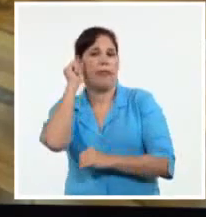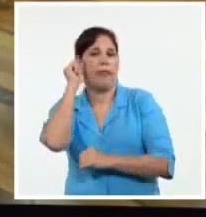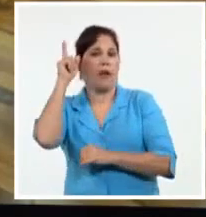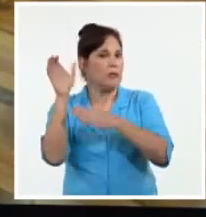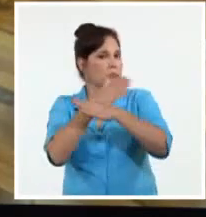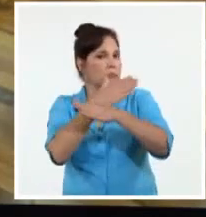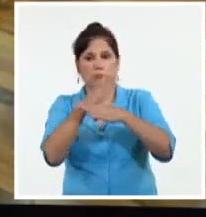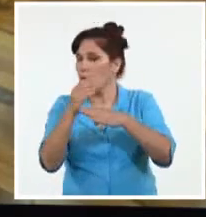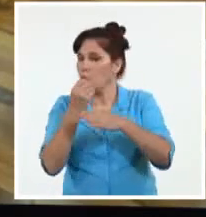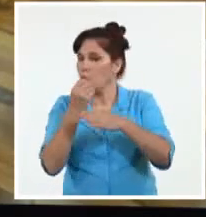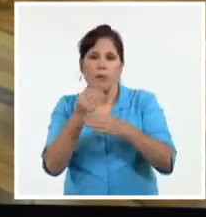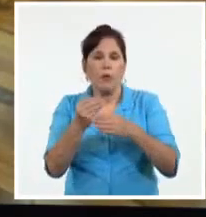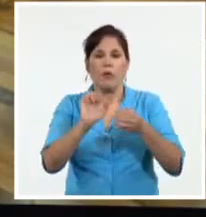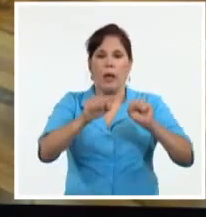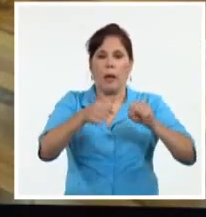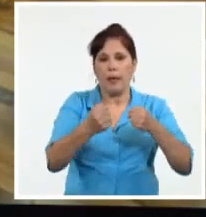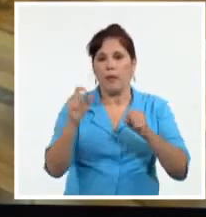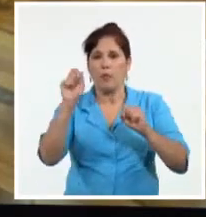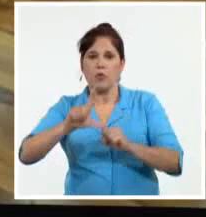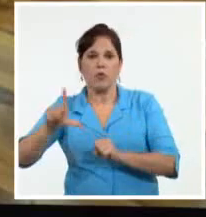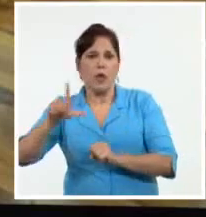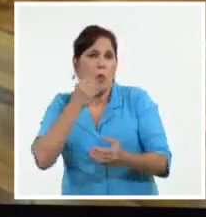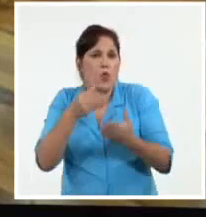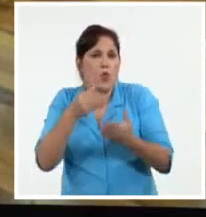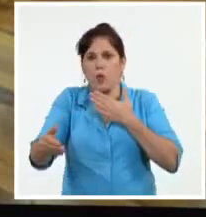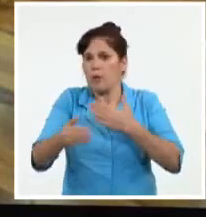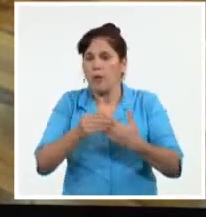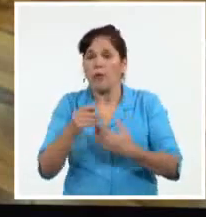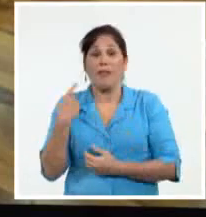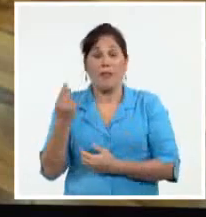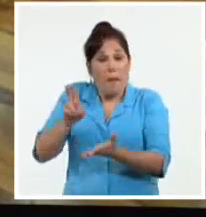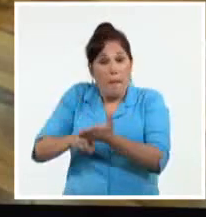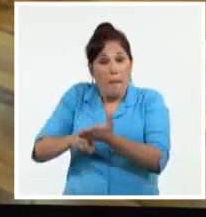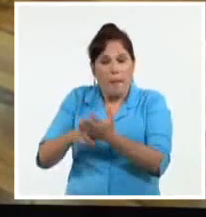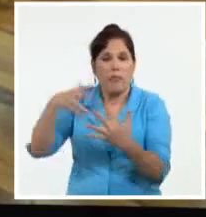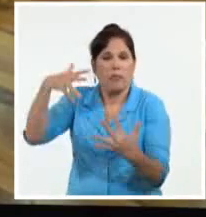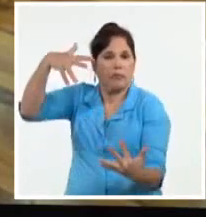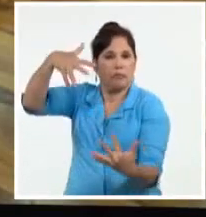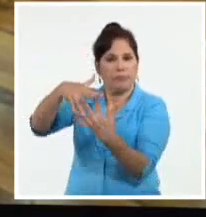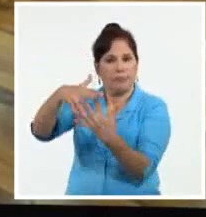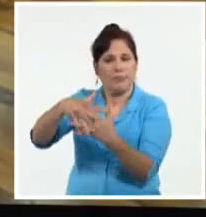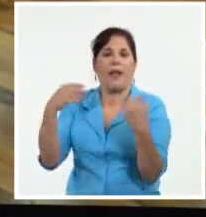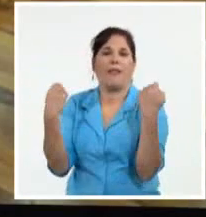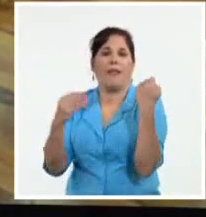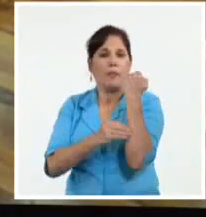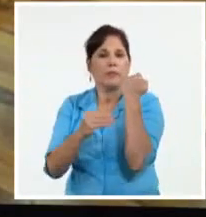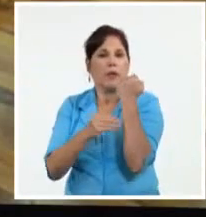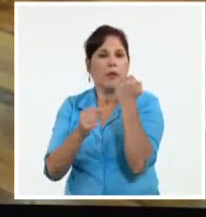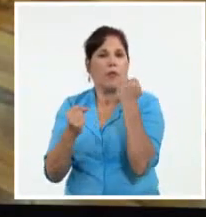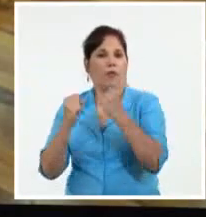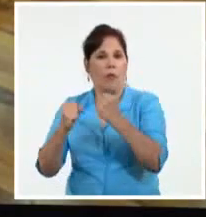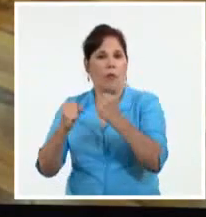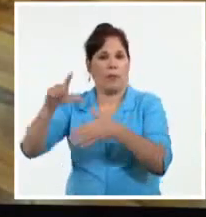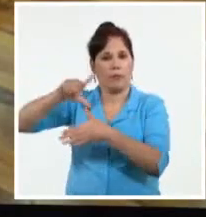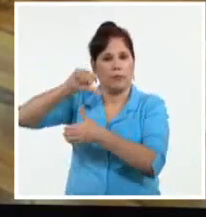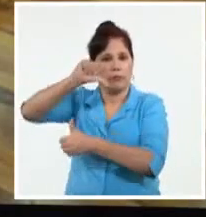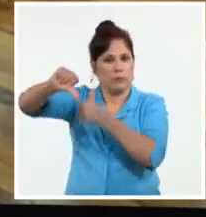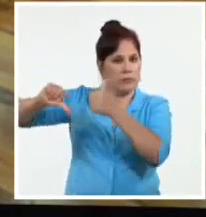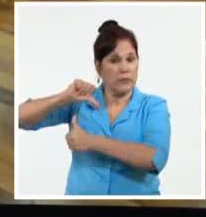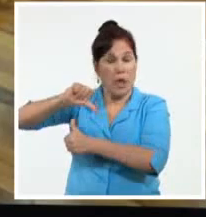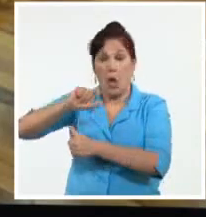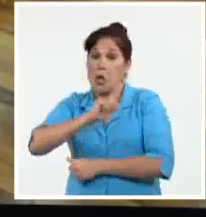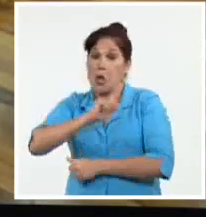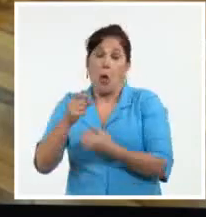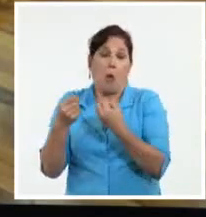ideológicas, que el bloque no sufra los vaivenes políticos de sus estados miembros, que sepa potenciar sus desafíos como región y no que